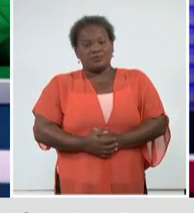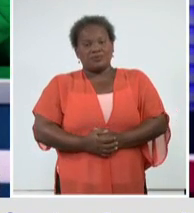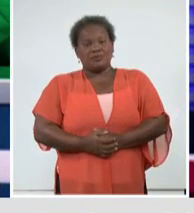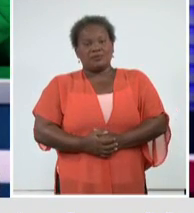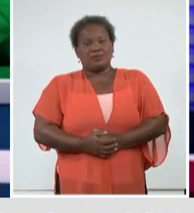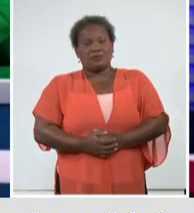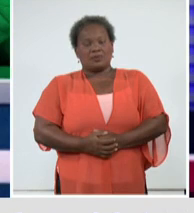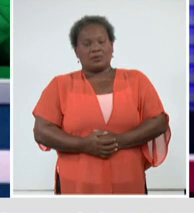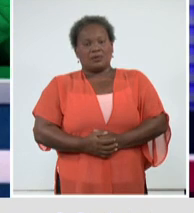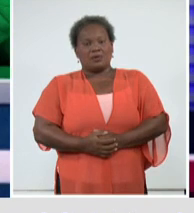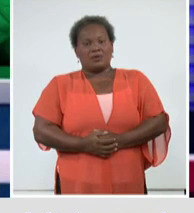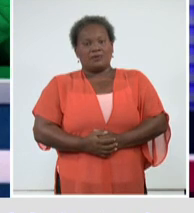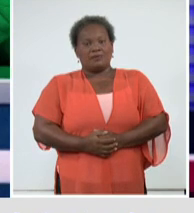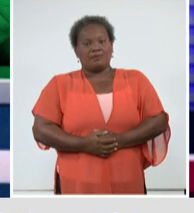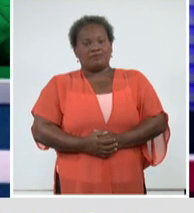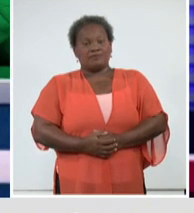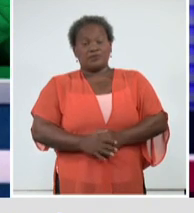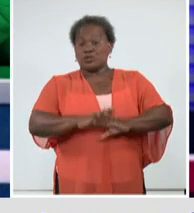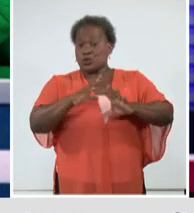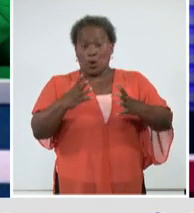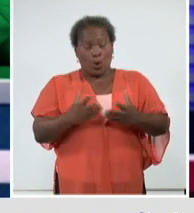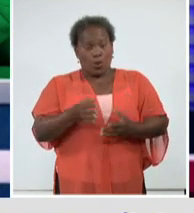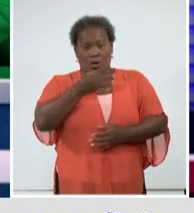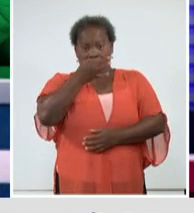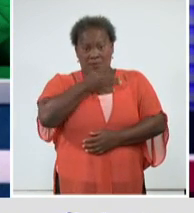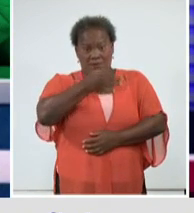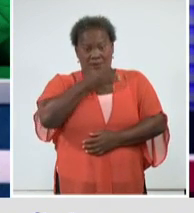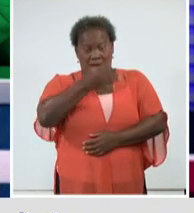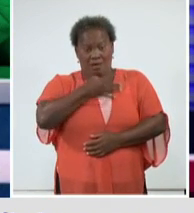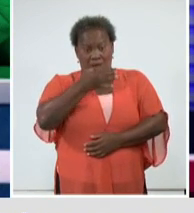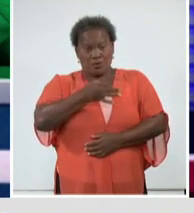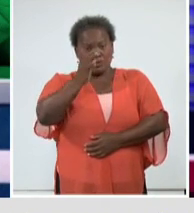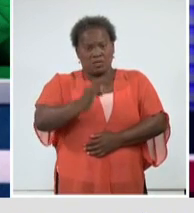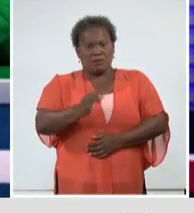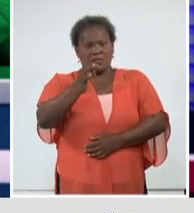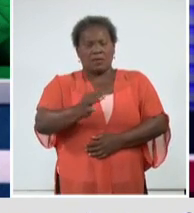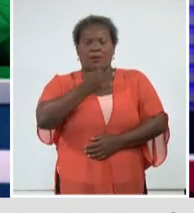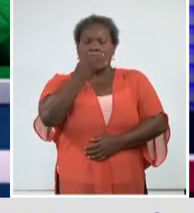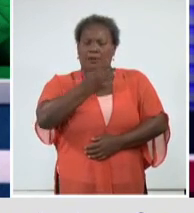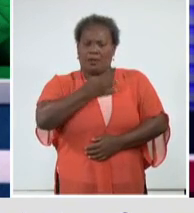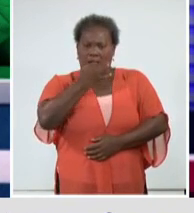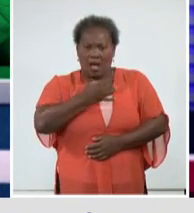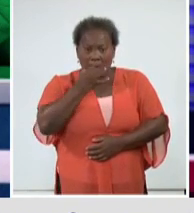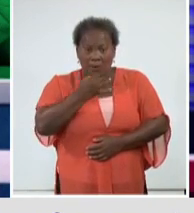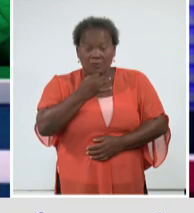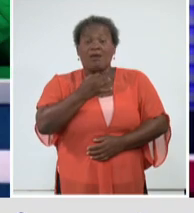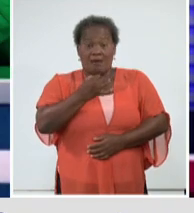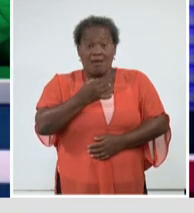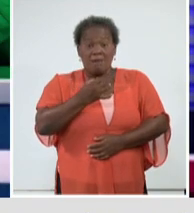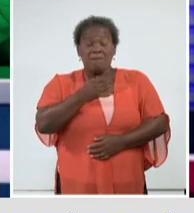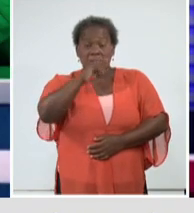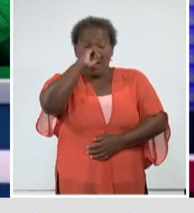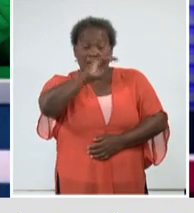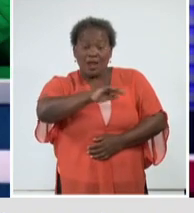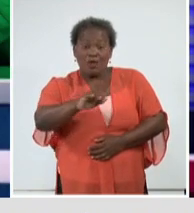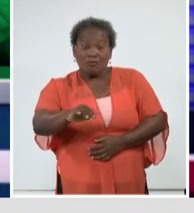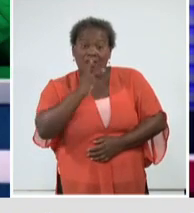gana muchísimo valor todo lo que decimos. Y es por eso que siempre recabamos que para la pediatría, la familia es un